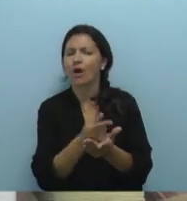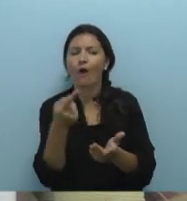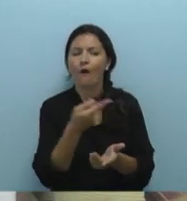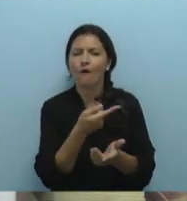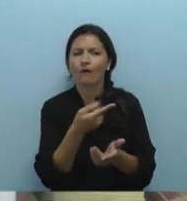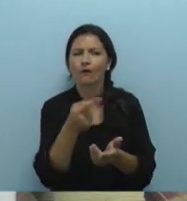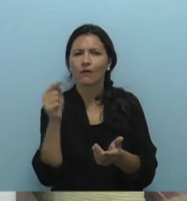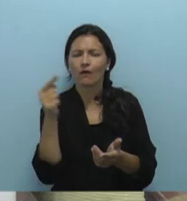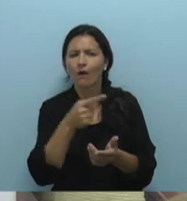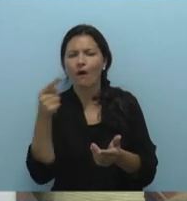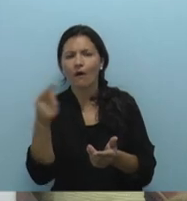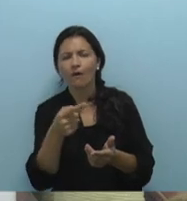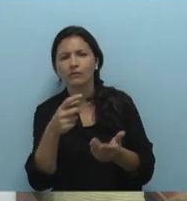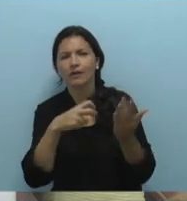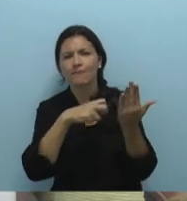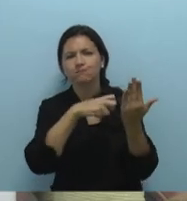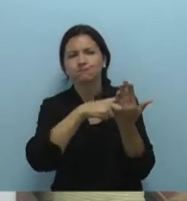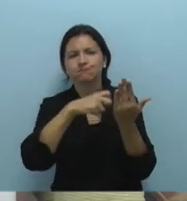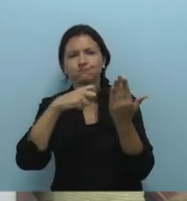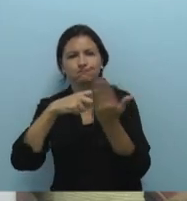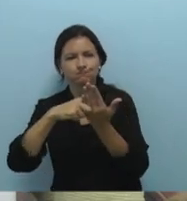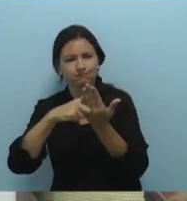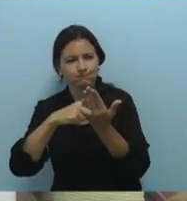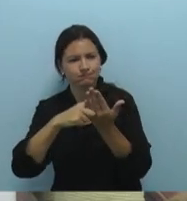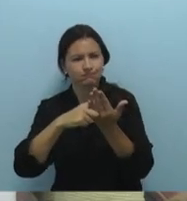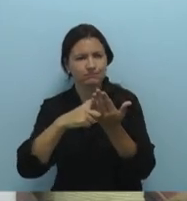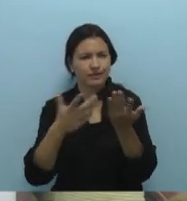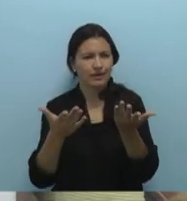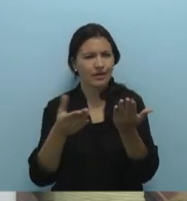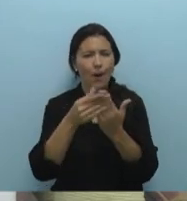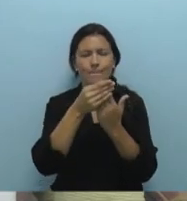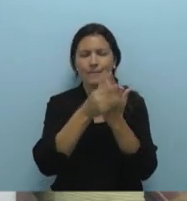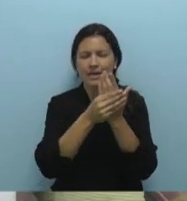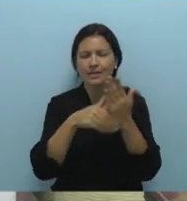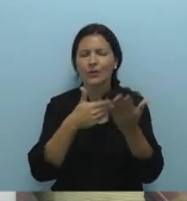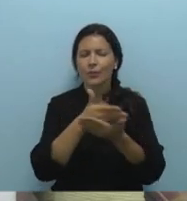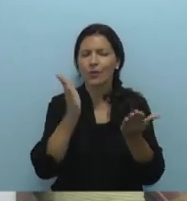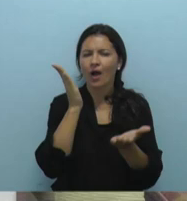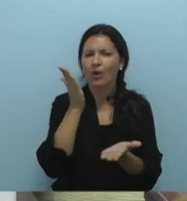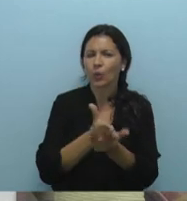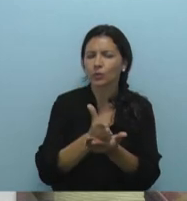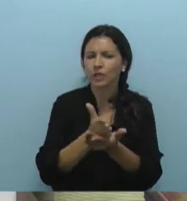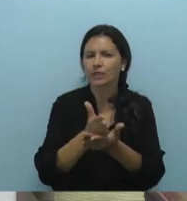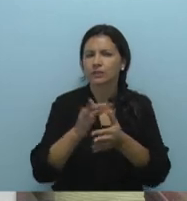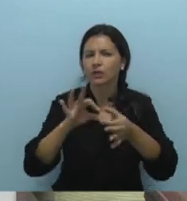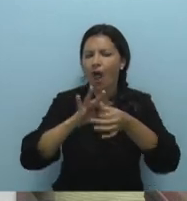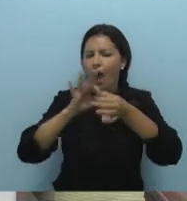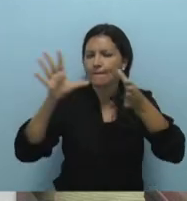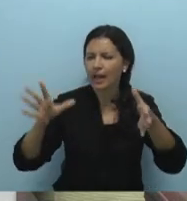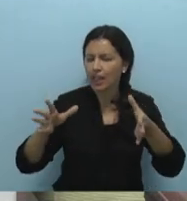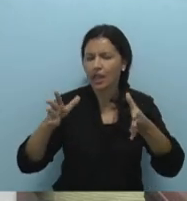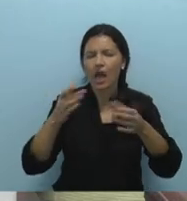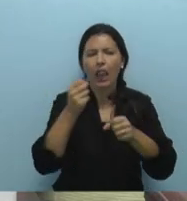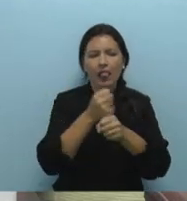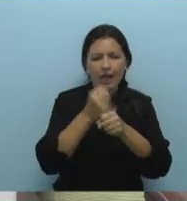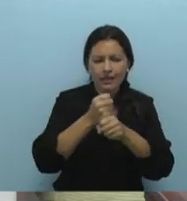por parte de sectores de la política que por tener un Ministerio Público de la Acusación independiente que lleva